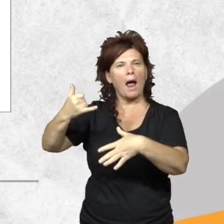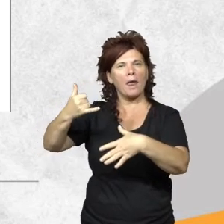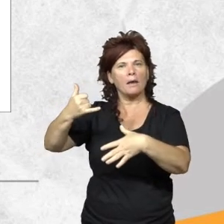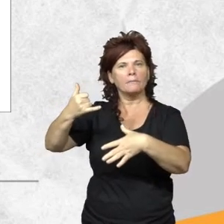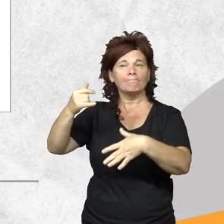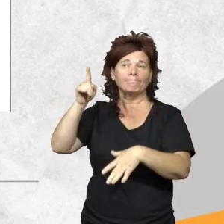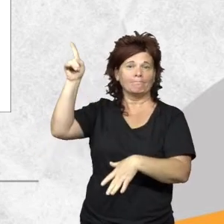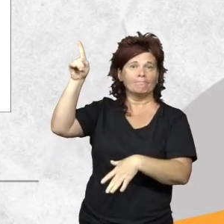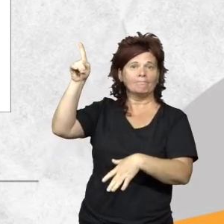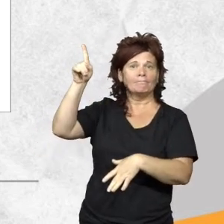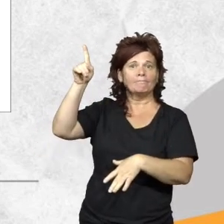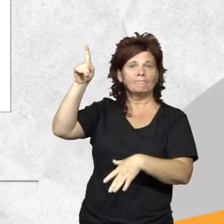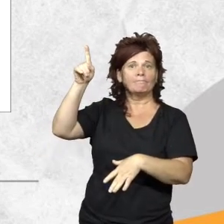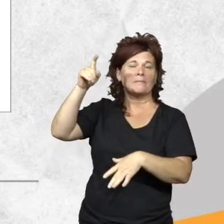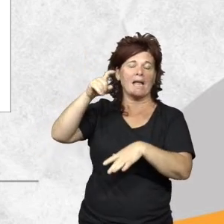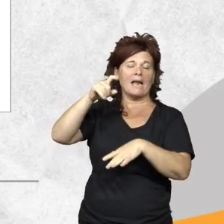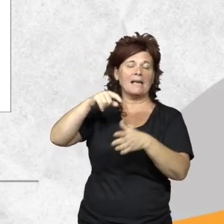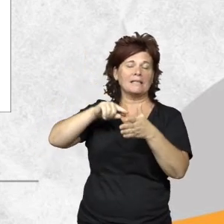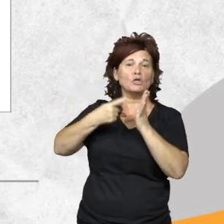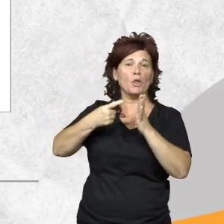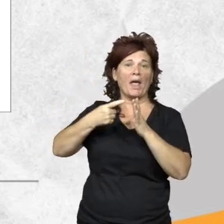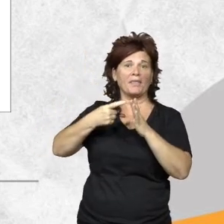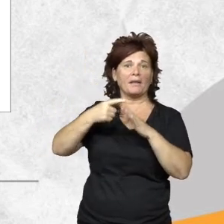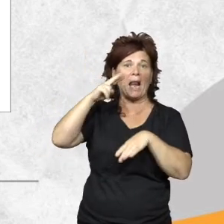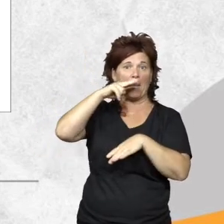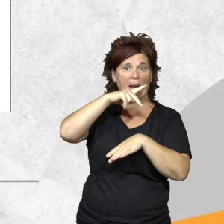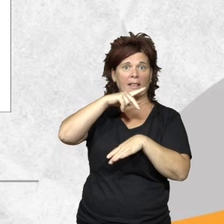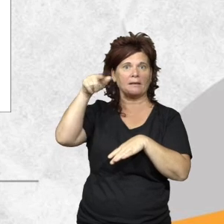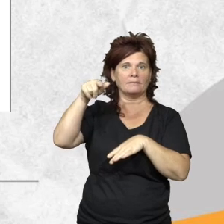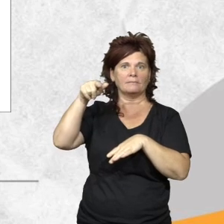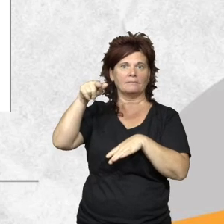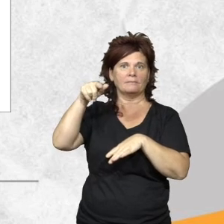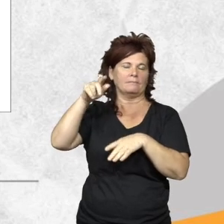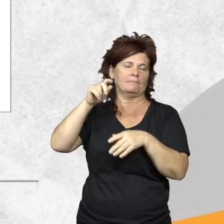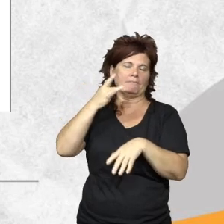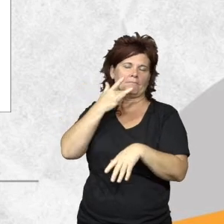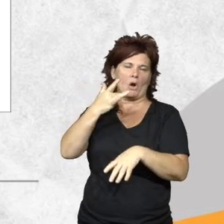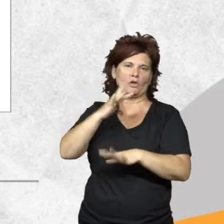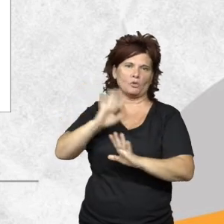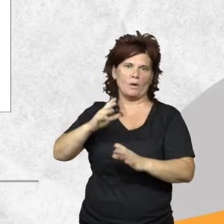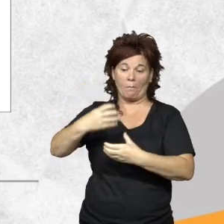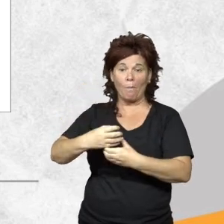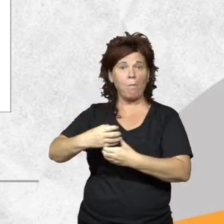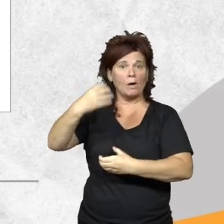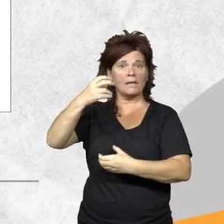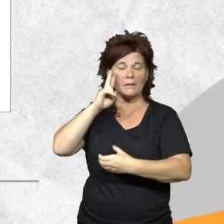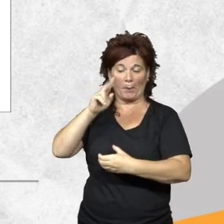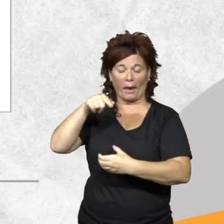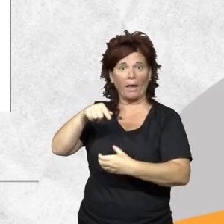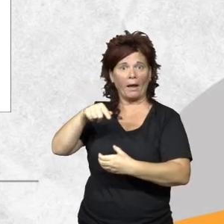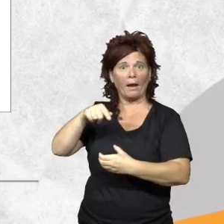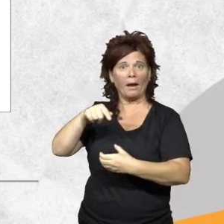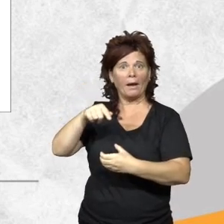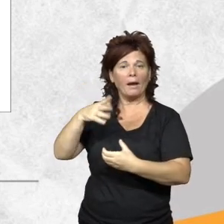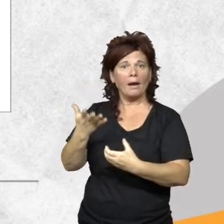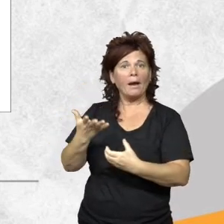allá, el ILPLA, en la Ciudad de La Plata, hizo una genialidad. En las botellitas ustedes van a ver que hay una que nos